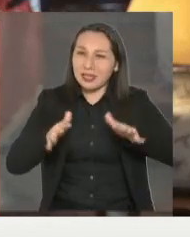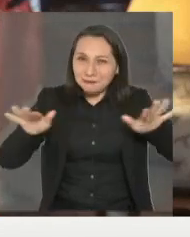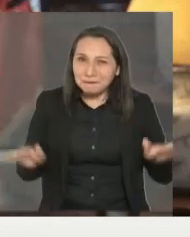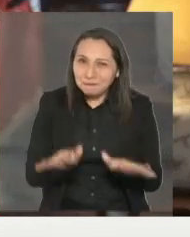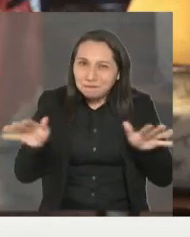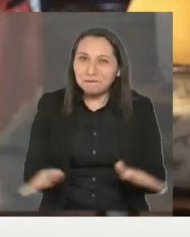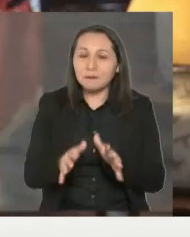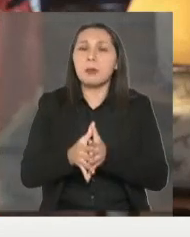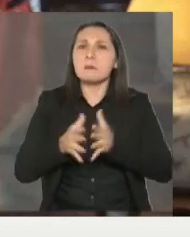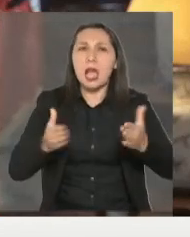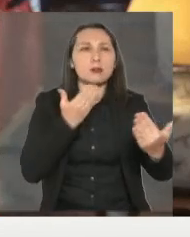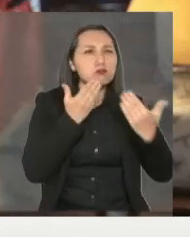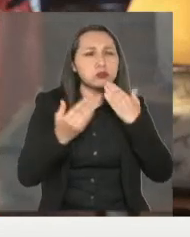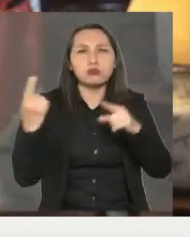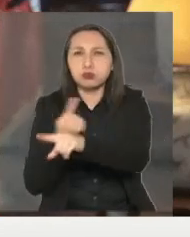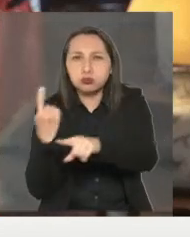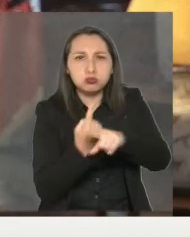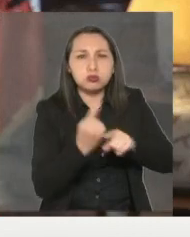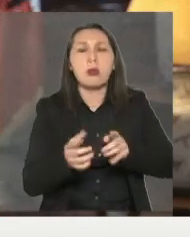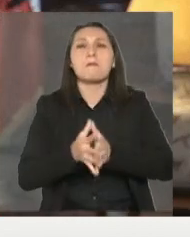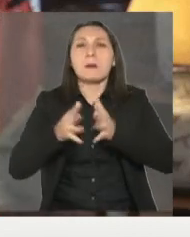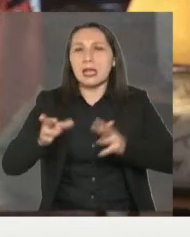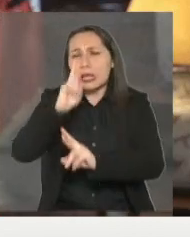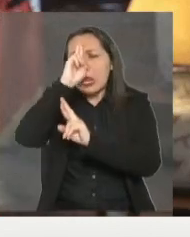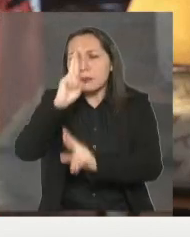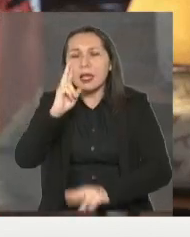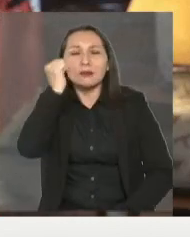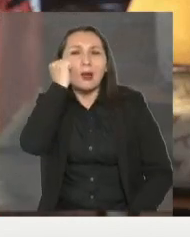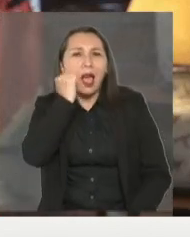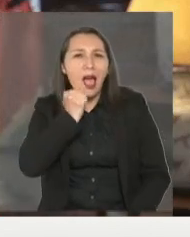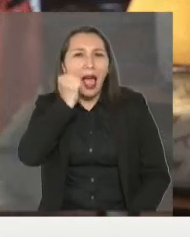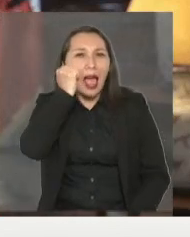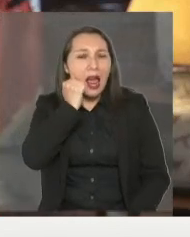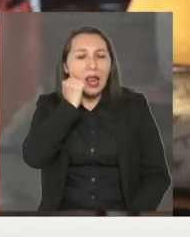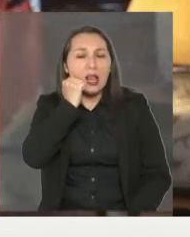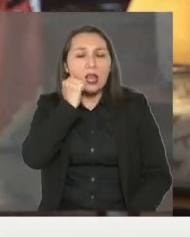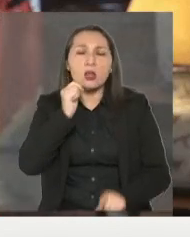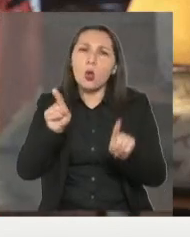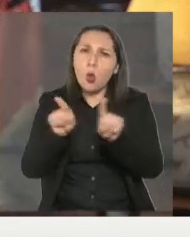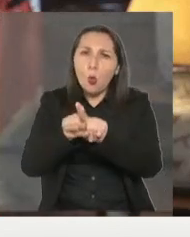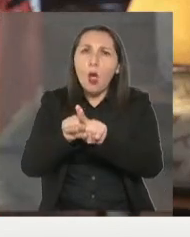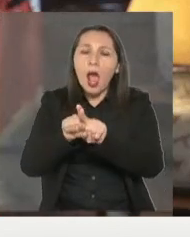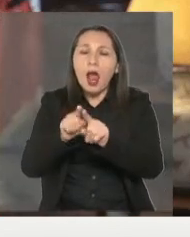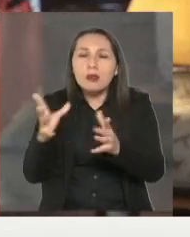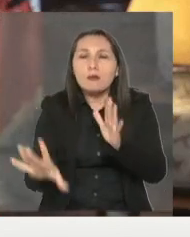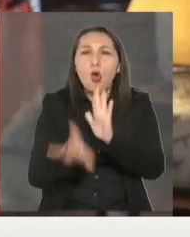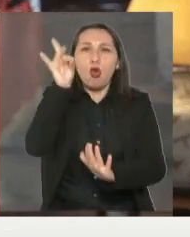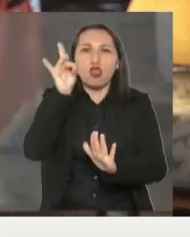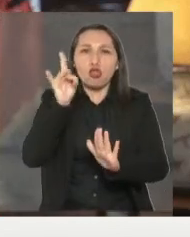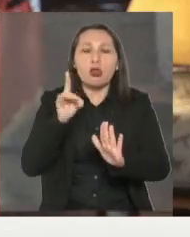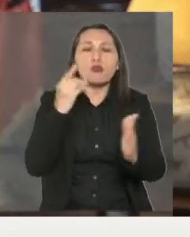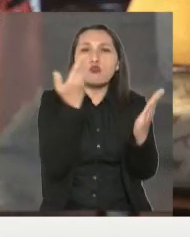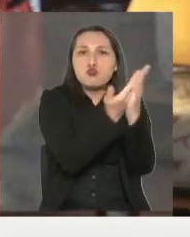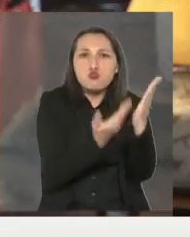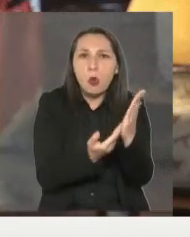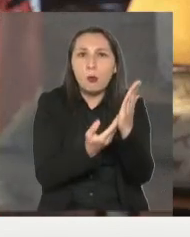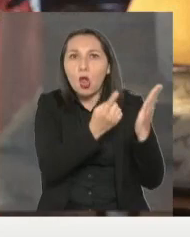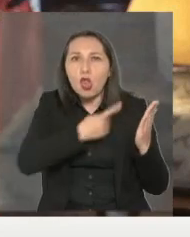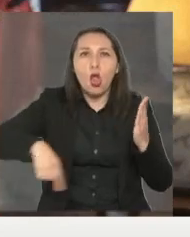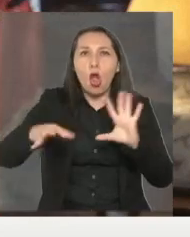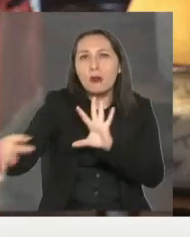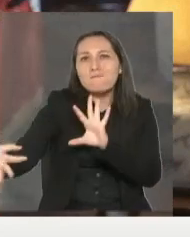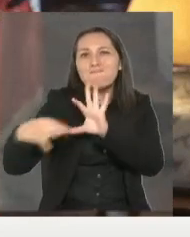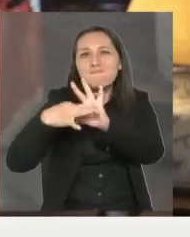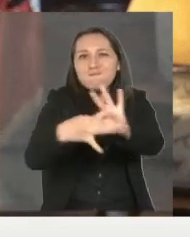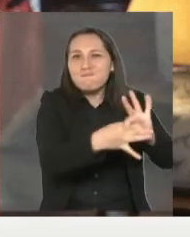con más diálogo con más respeto y cariño hasta arribar a una propuesta que nos interpreta a todos